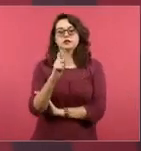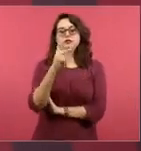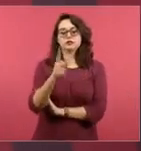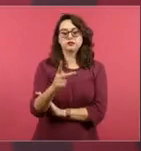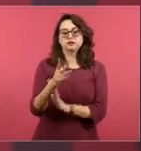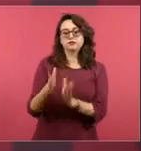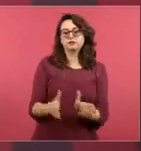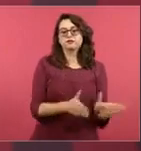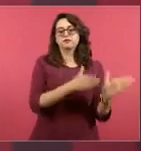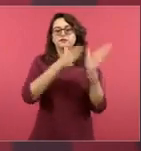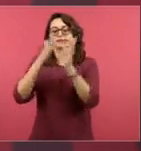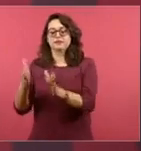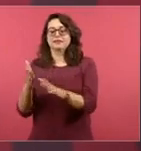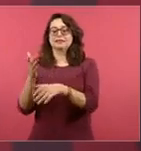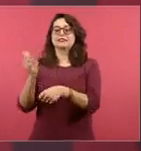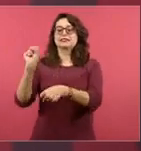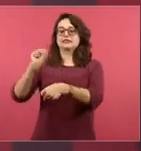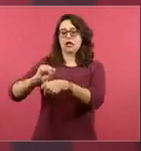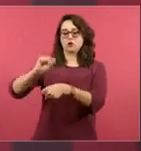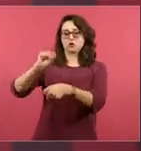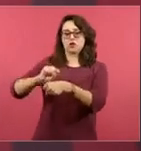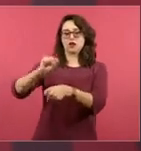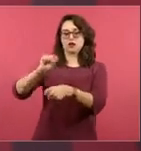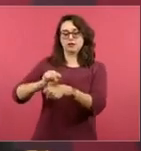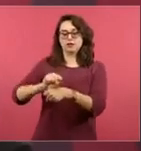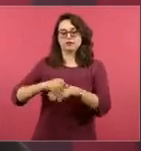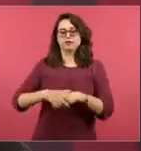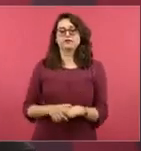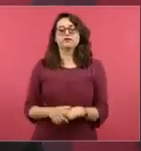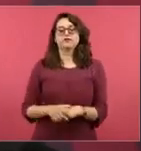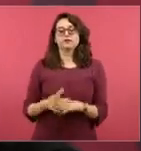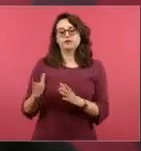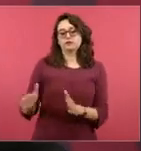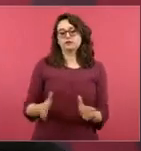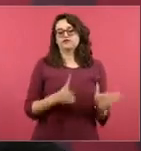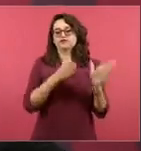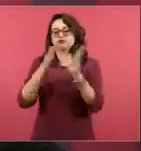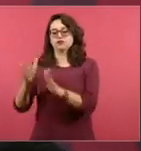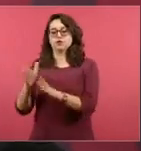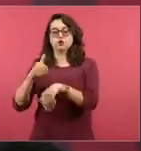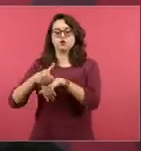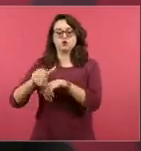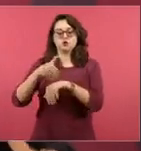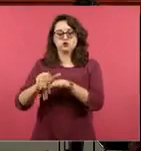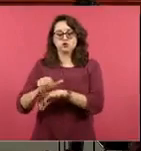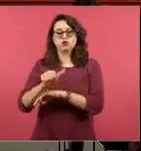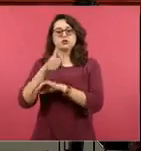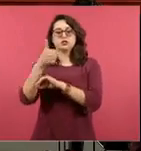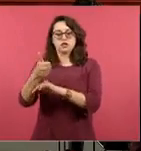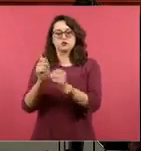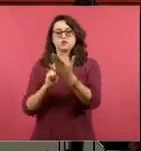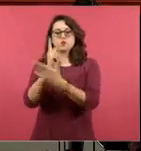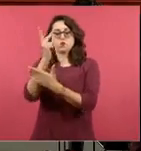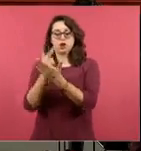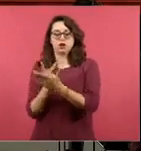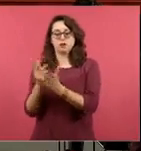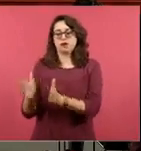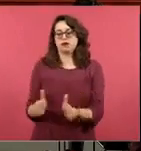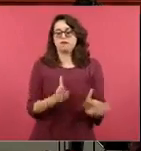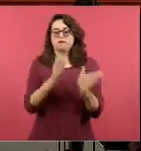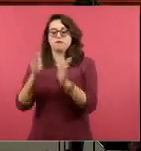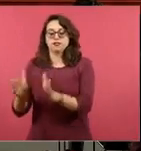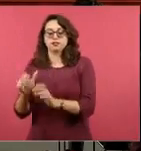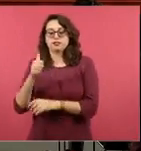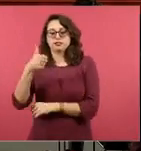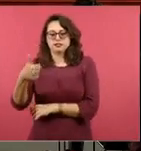nivel secundaria, que corresponden a la fase 6 de los programas sintéticos. Recuerden que estuvimos informando que